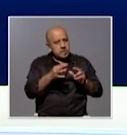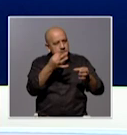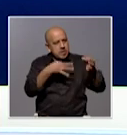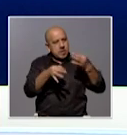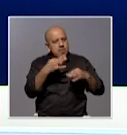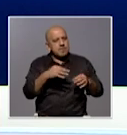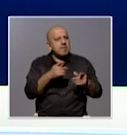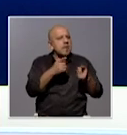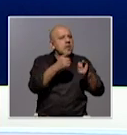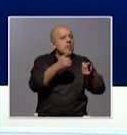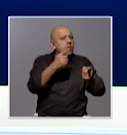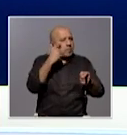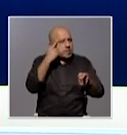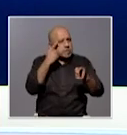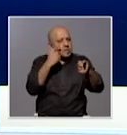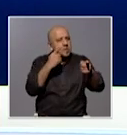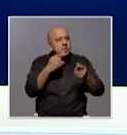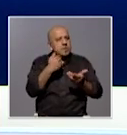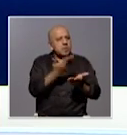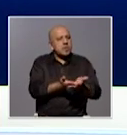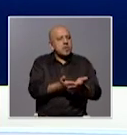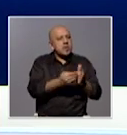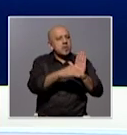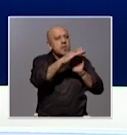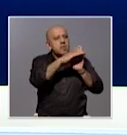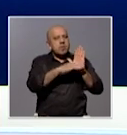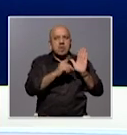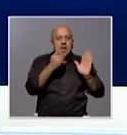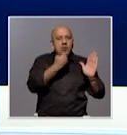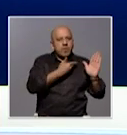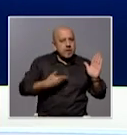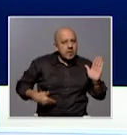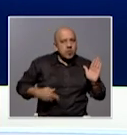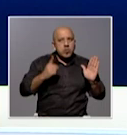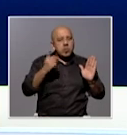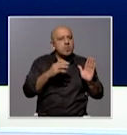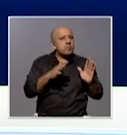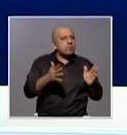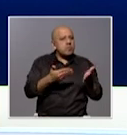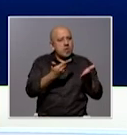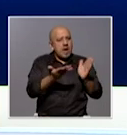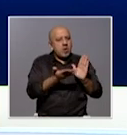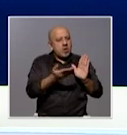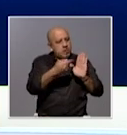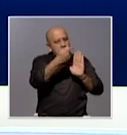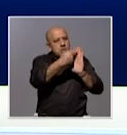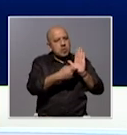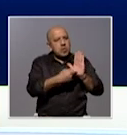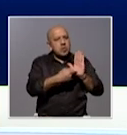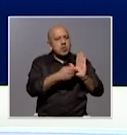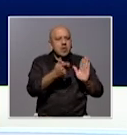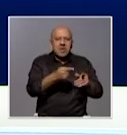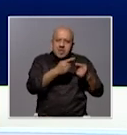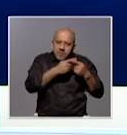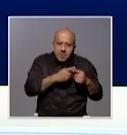entendés que lo que se puede proponer en términos programáticos el gobierno a partir del texto que resulte definitivo va a ser muy